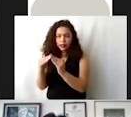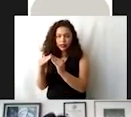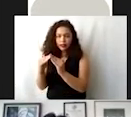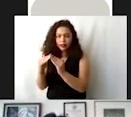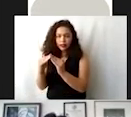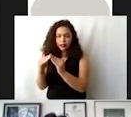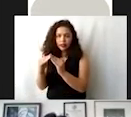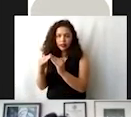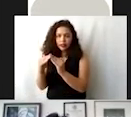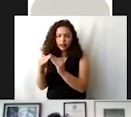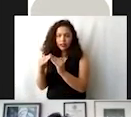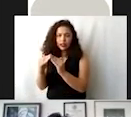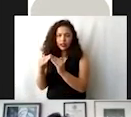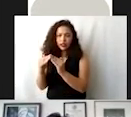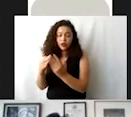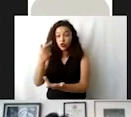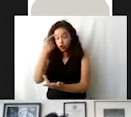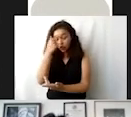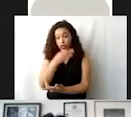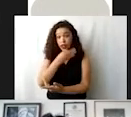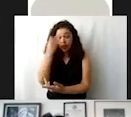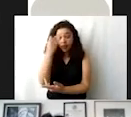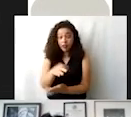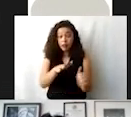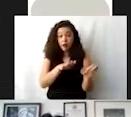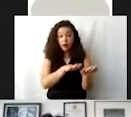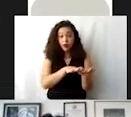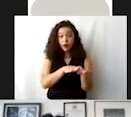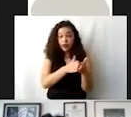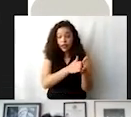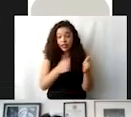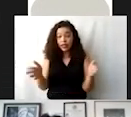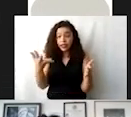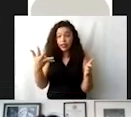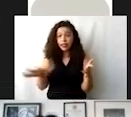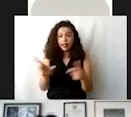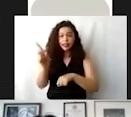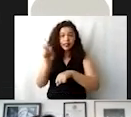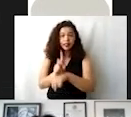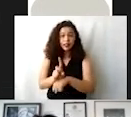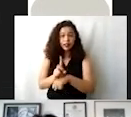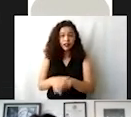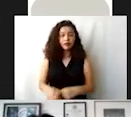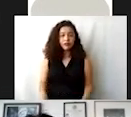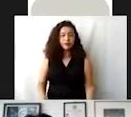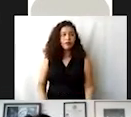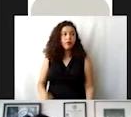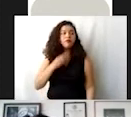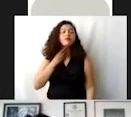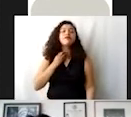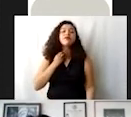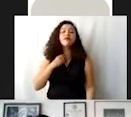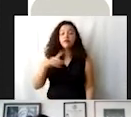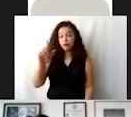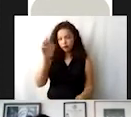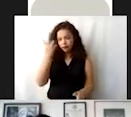plazo de días hábiles de 10 días siguientes. Acuérdense que cuando la ley señala